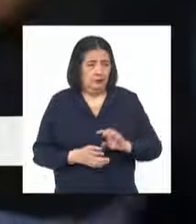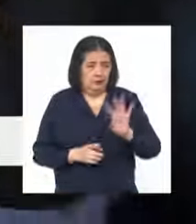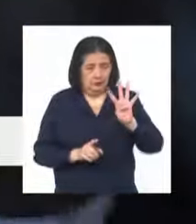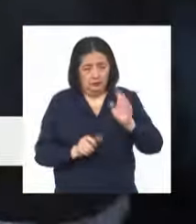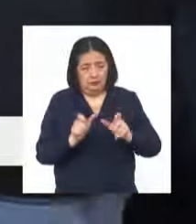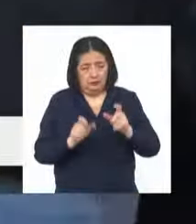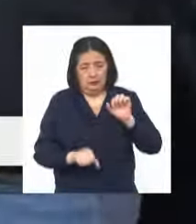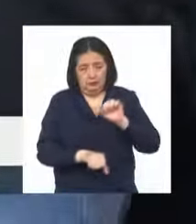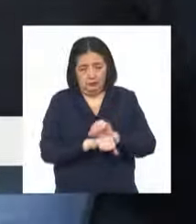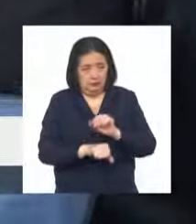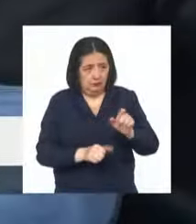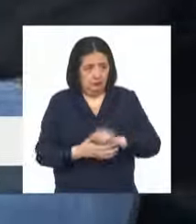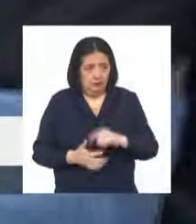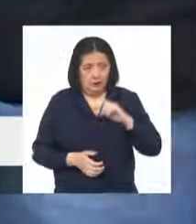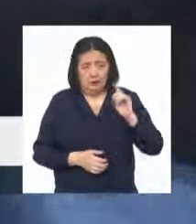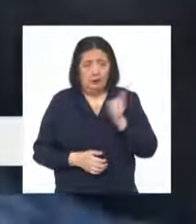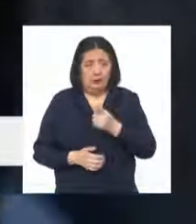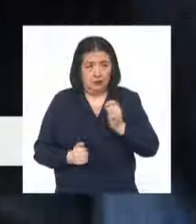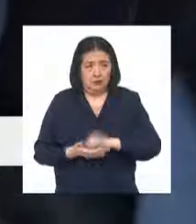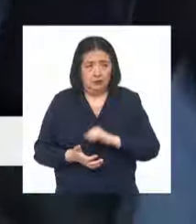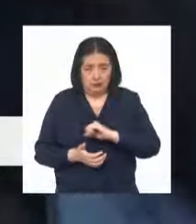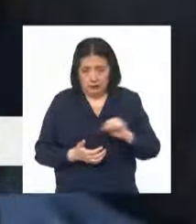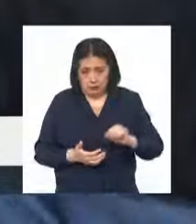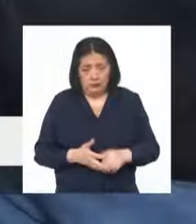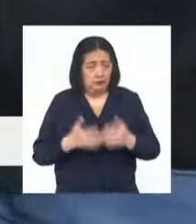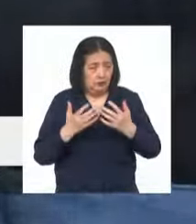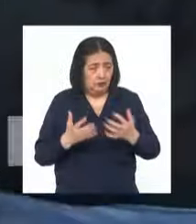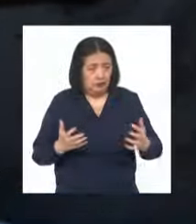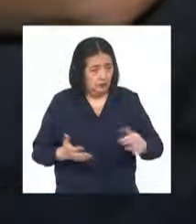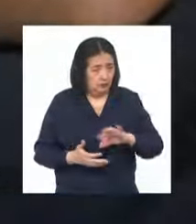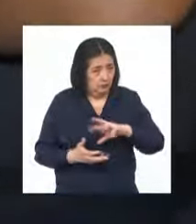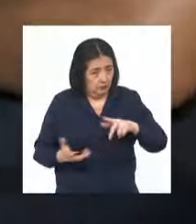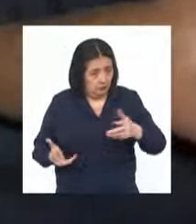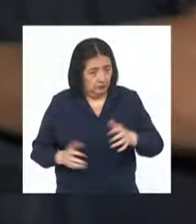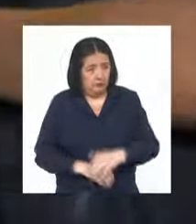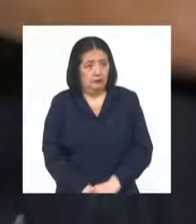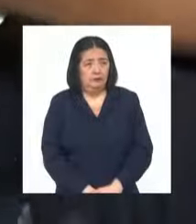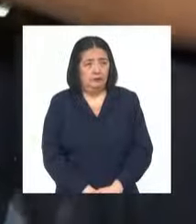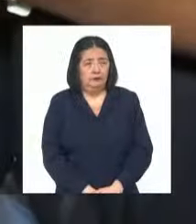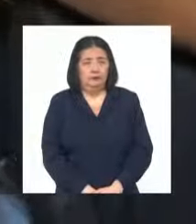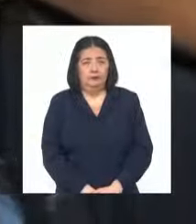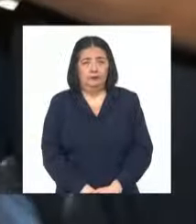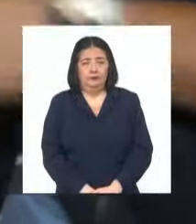flagrancia serán denunciados por el delito contra el patrimonio, hurto agravado.